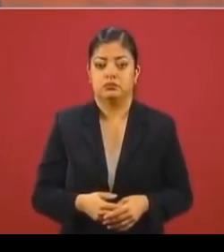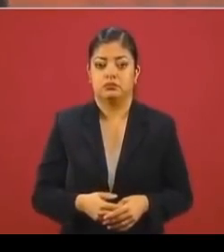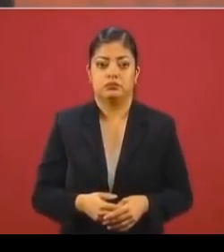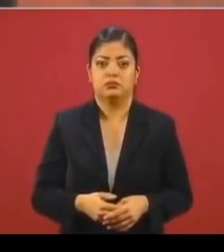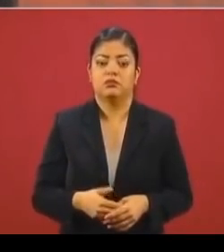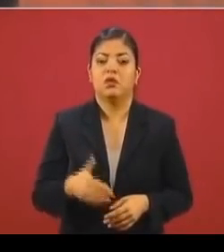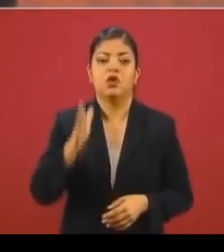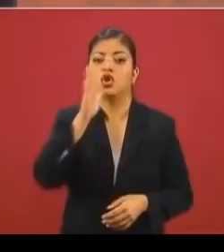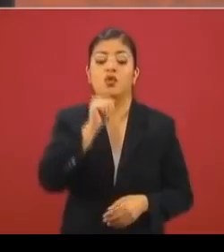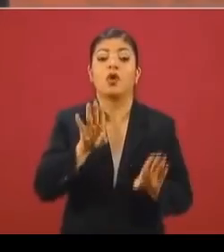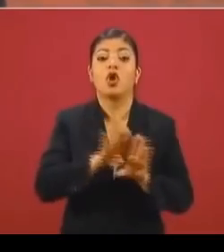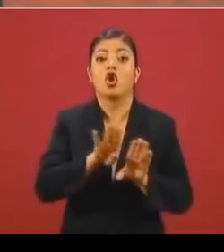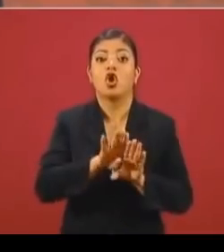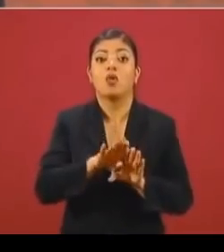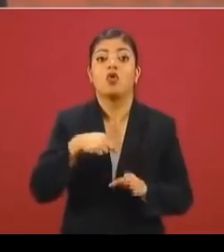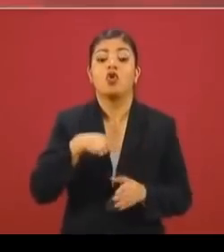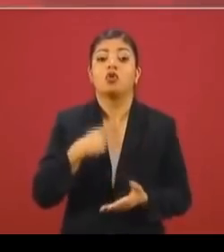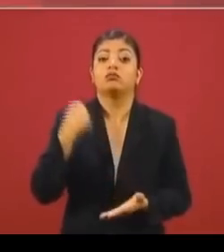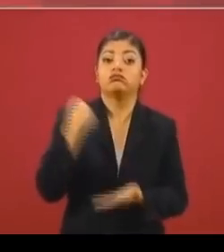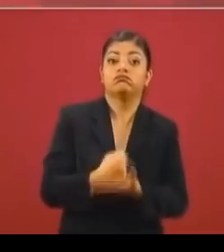No se puede imponer nada, como dijimos,